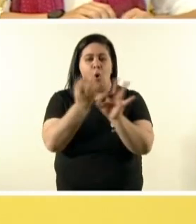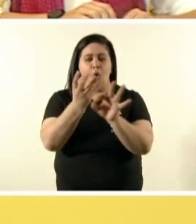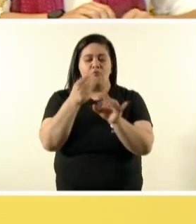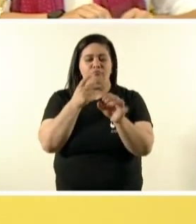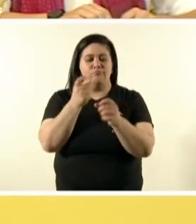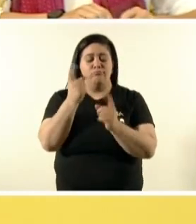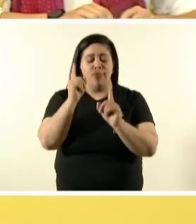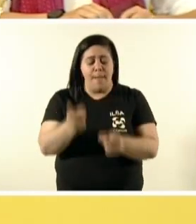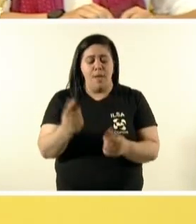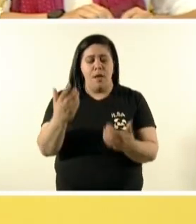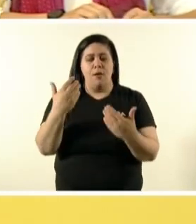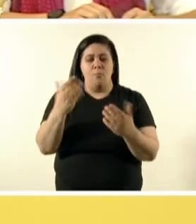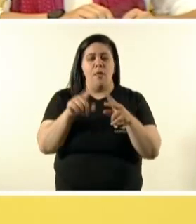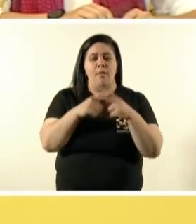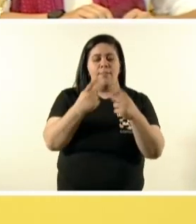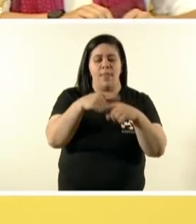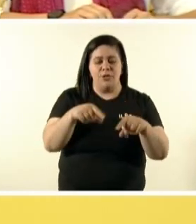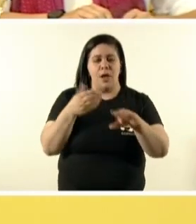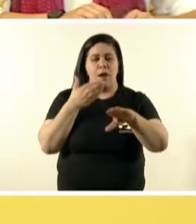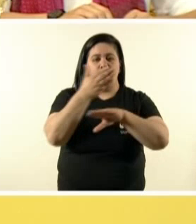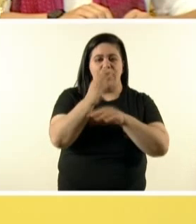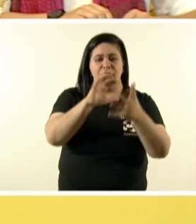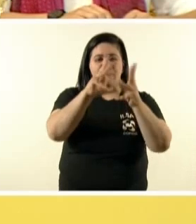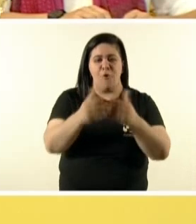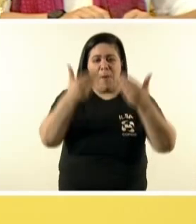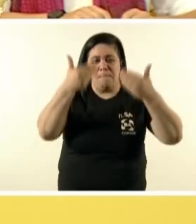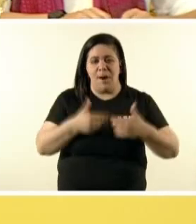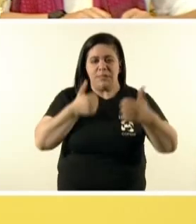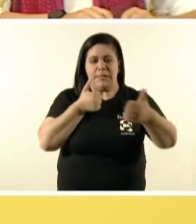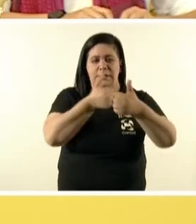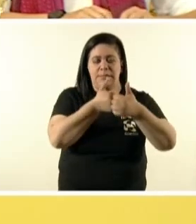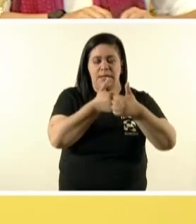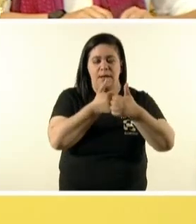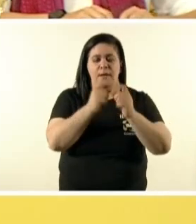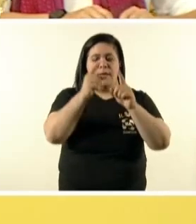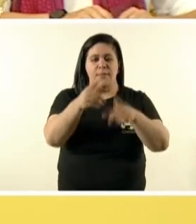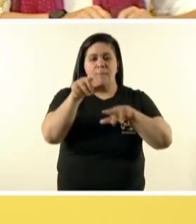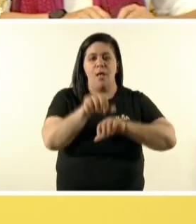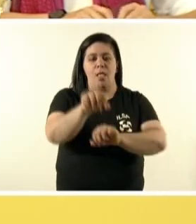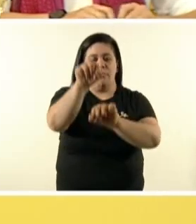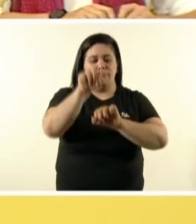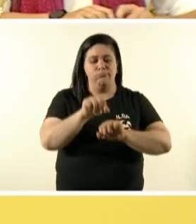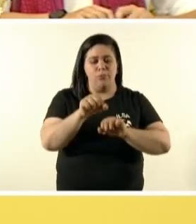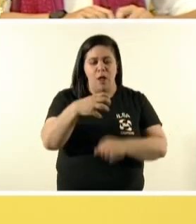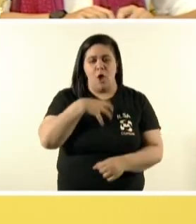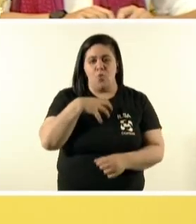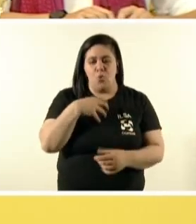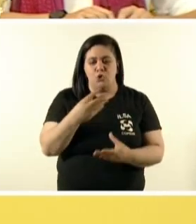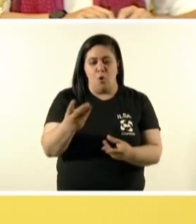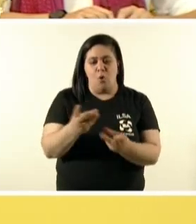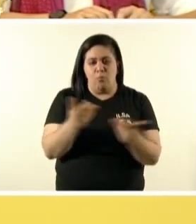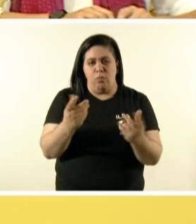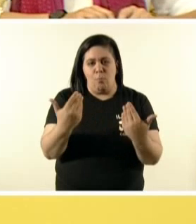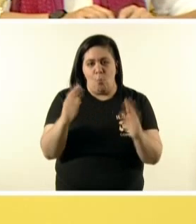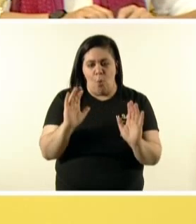también van a poder hacer, cuando tienen que hacer talleres, hacerlo en forma presencial para poder terminar y recibir el diploma de los estudios que hicieron. Que eso después